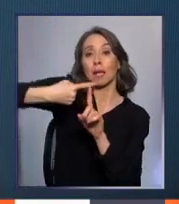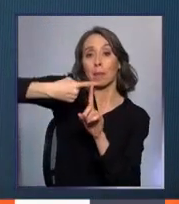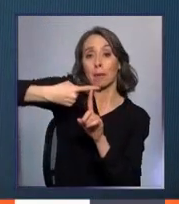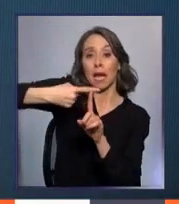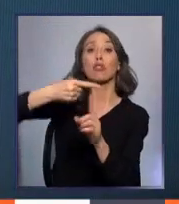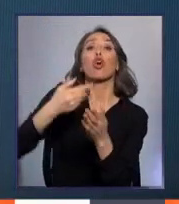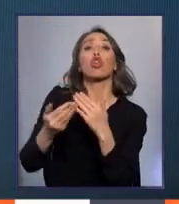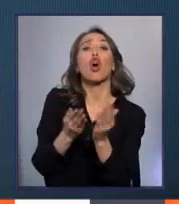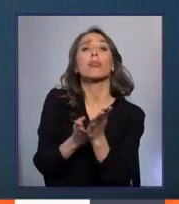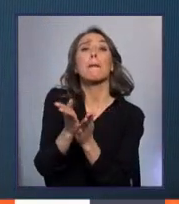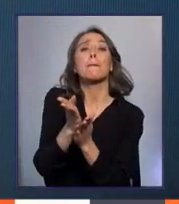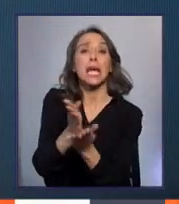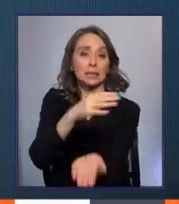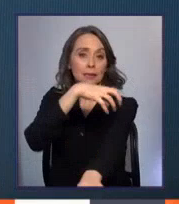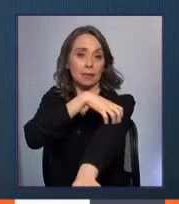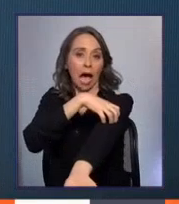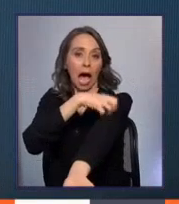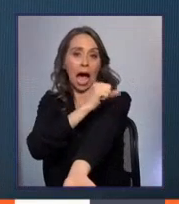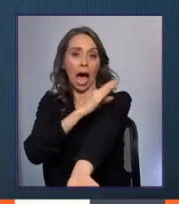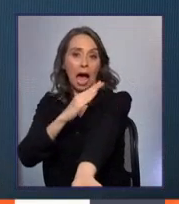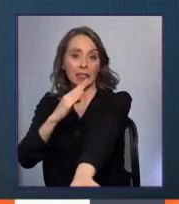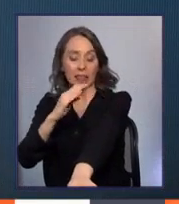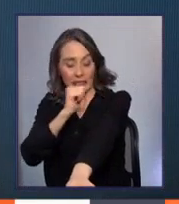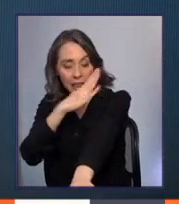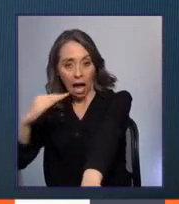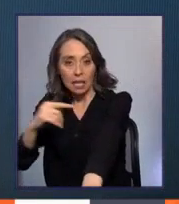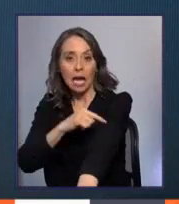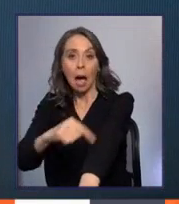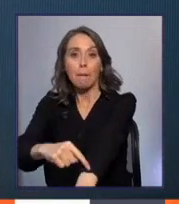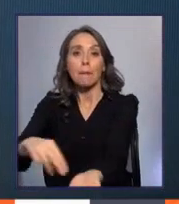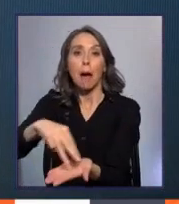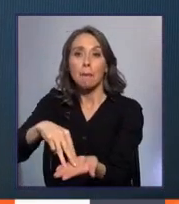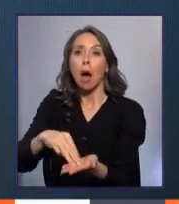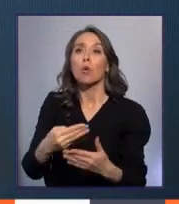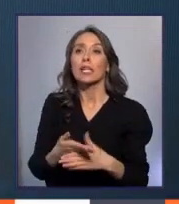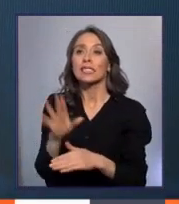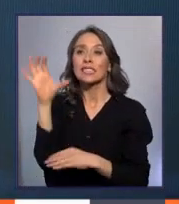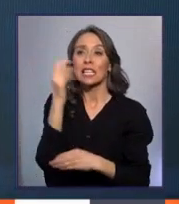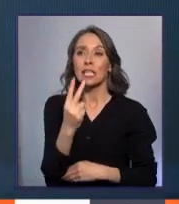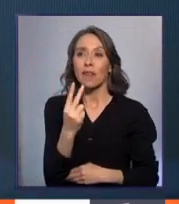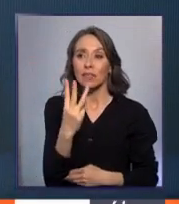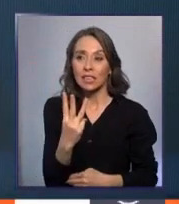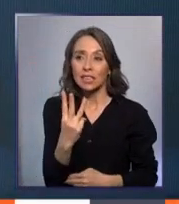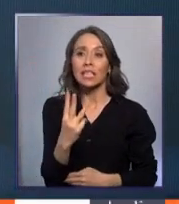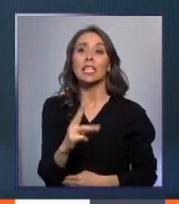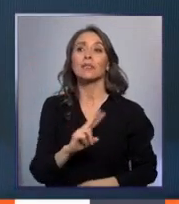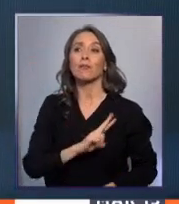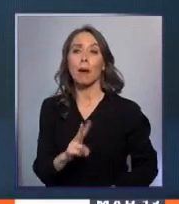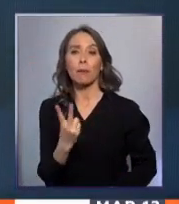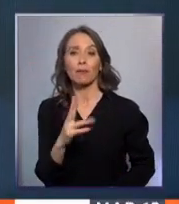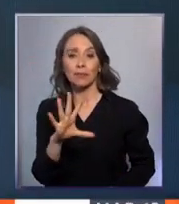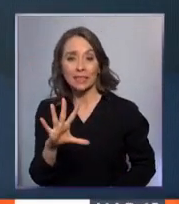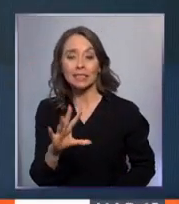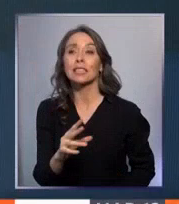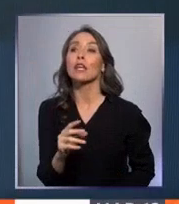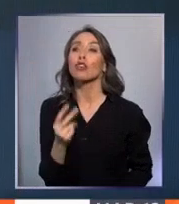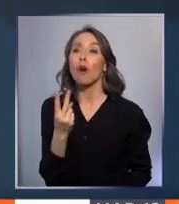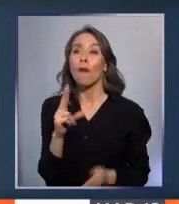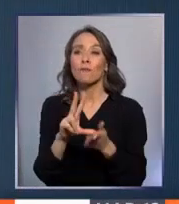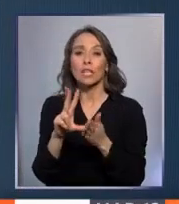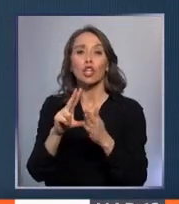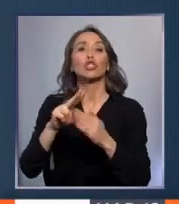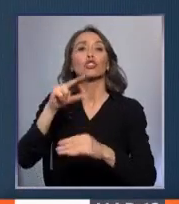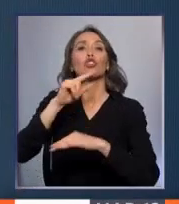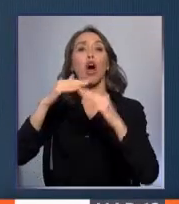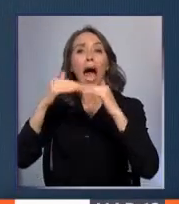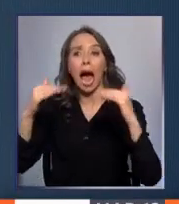región de Atacama hasta la región del Maule. En La Serena, 23, Valparaíso con 25, Los Andes, 28, en Santiago, 27 grados, Rancagua